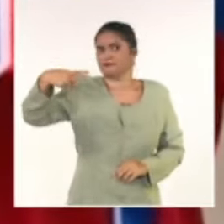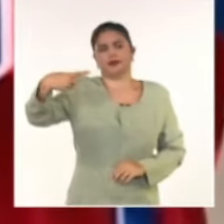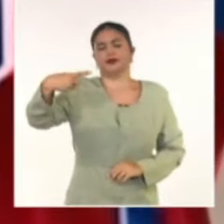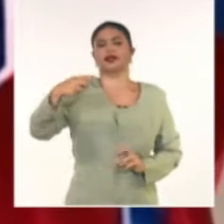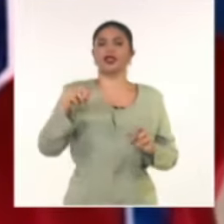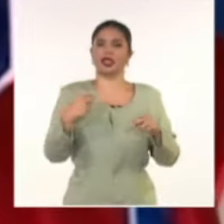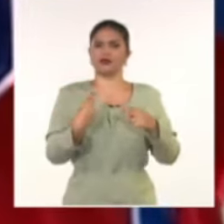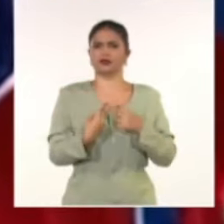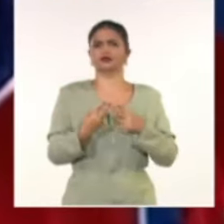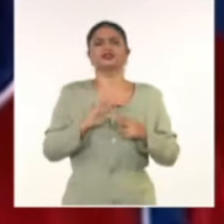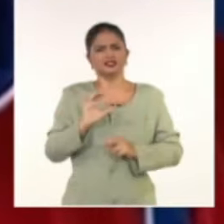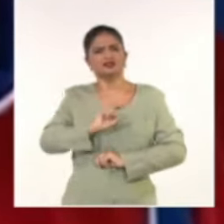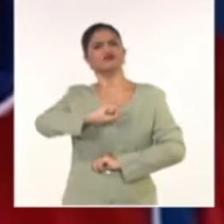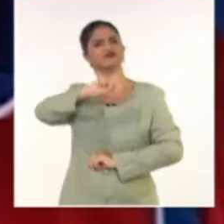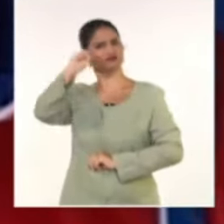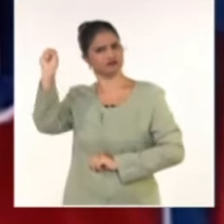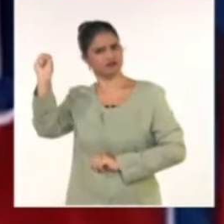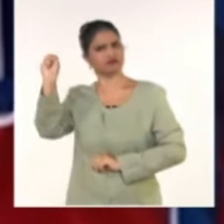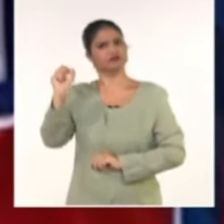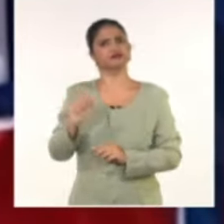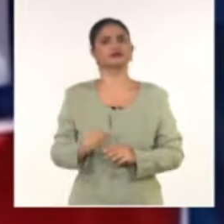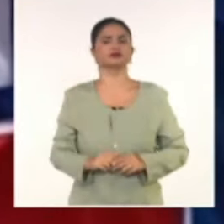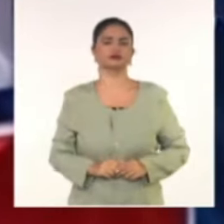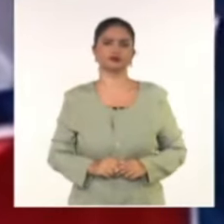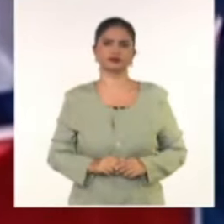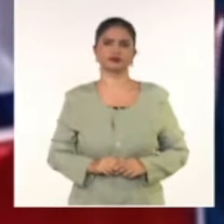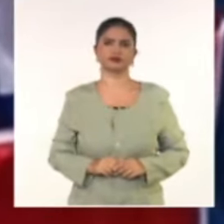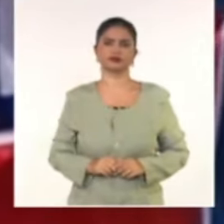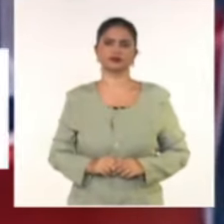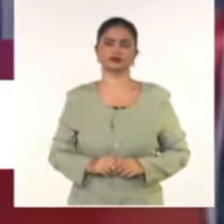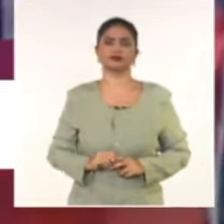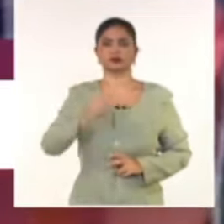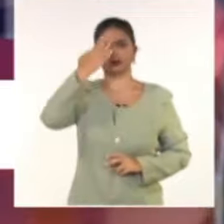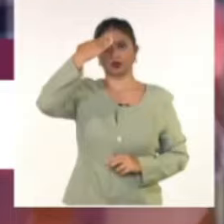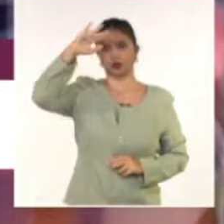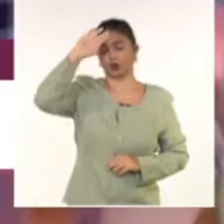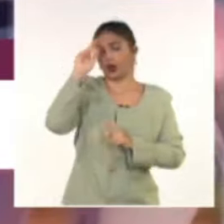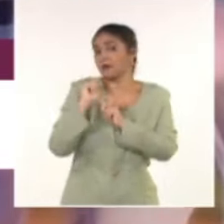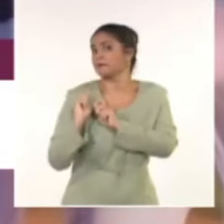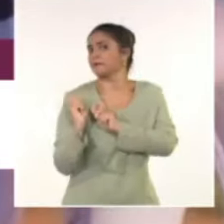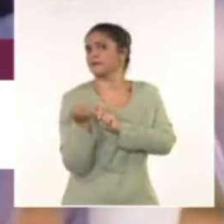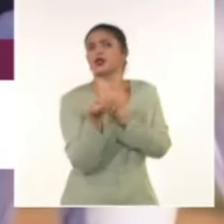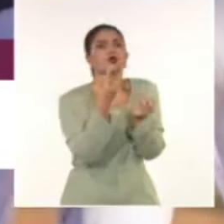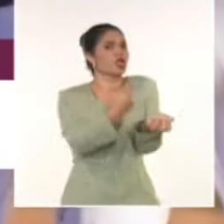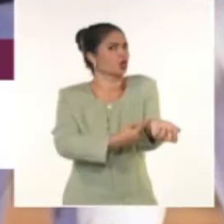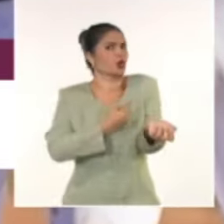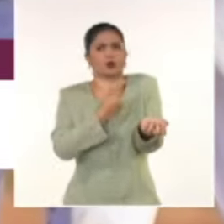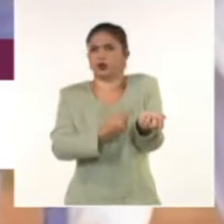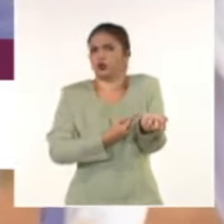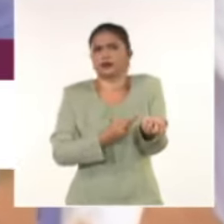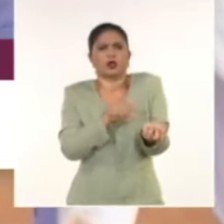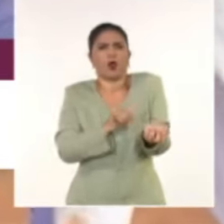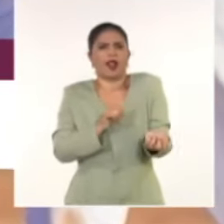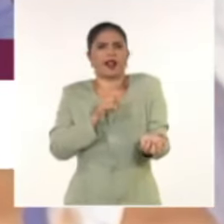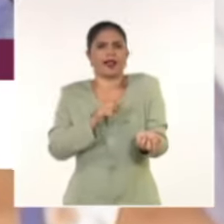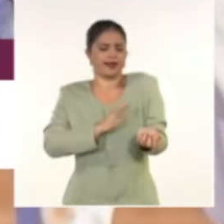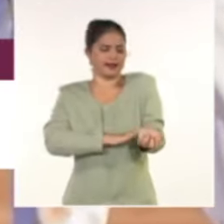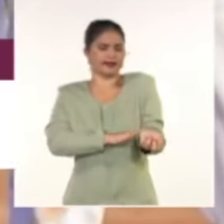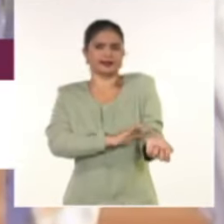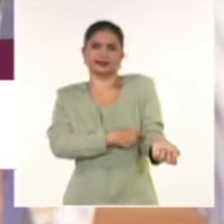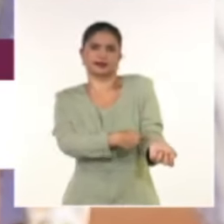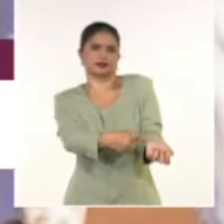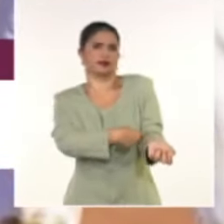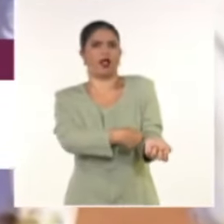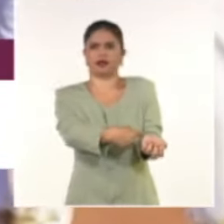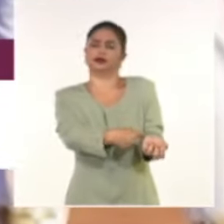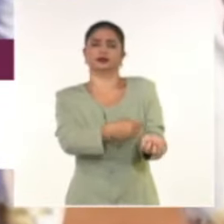incursión en este tipo de certámenes. En nuestro país, el béisbol es tradición, se lleva en la sangre. La visión no fue impedimento para